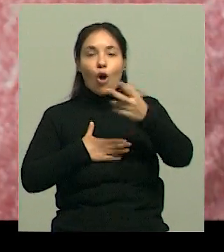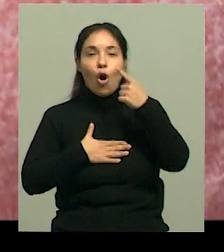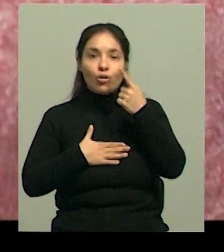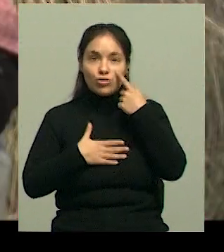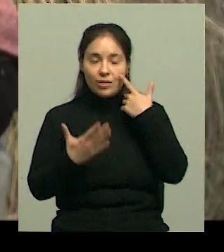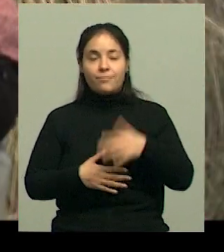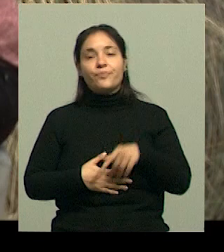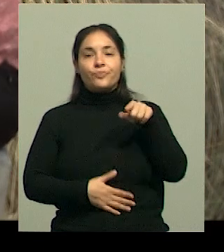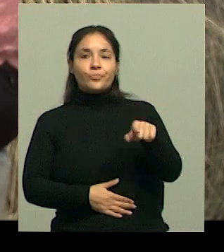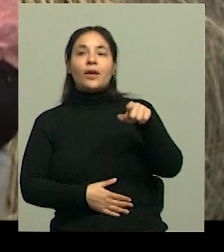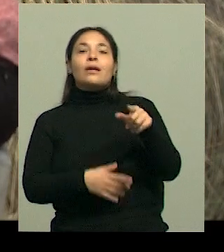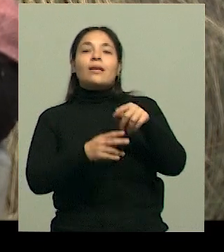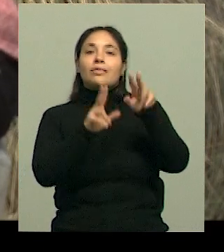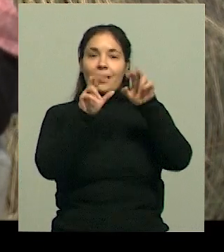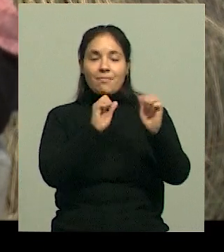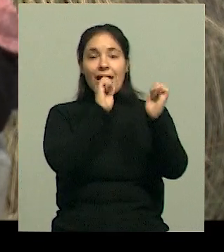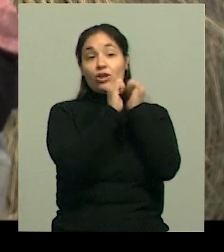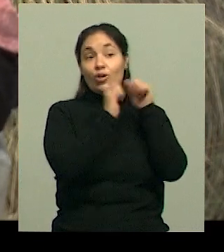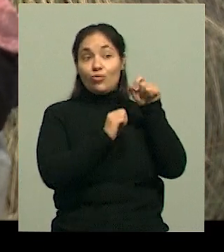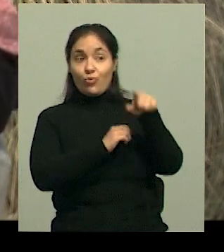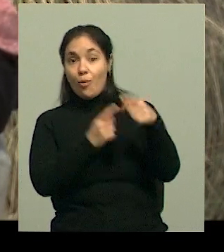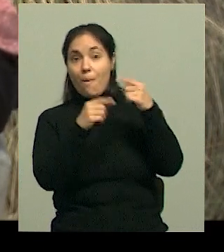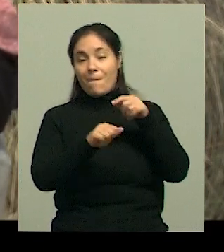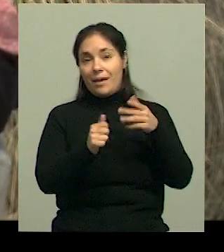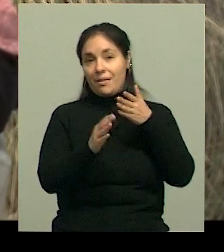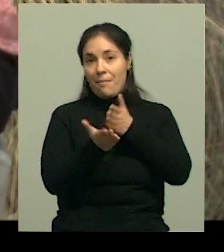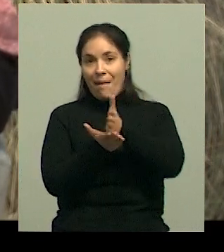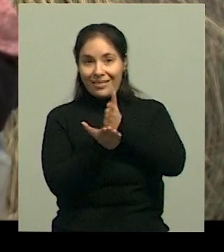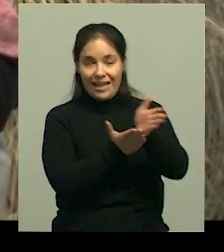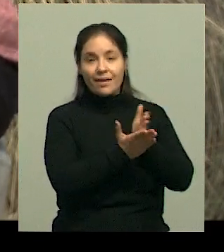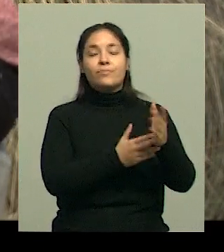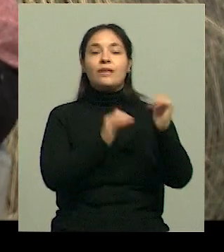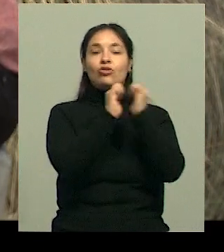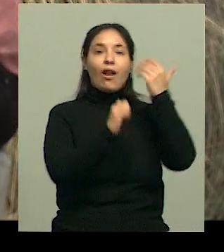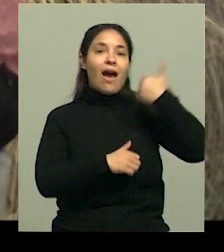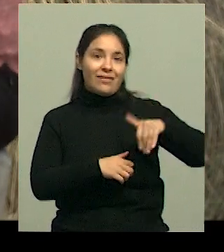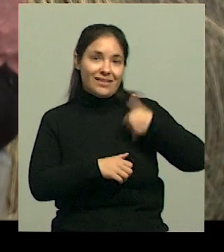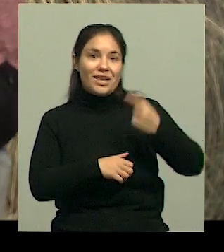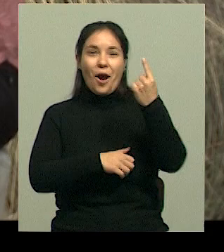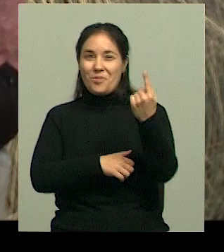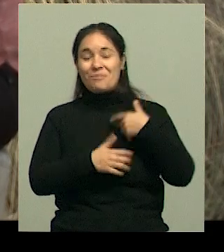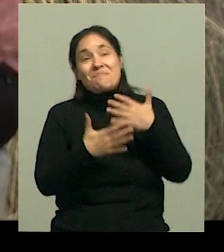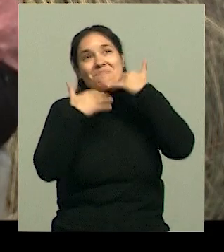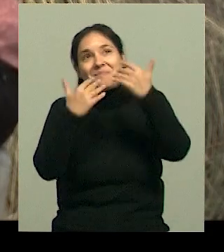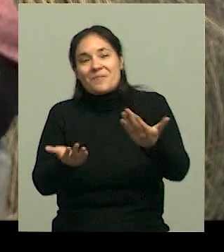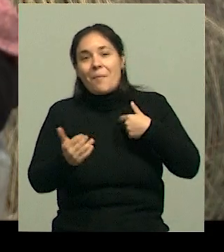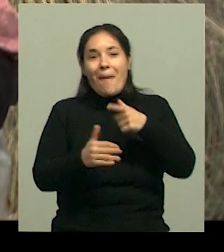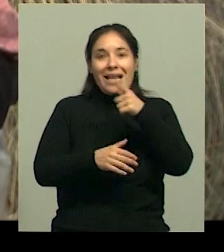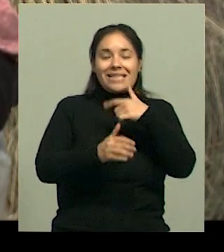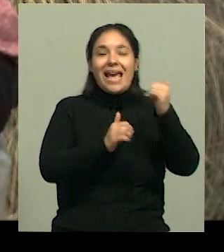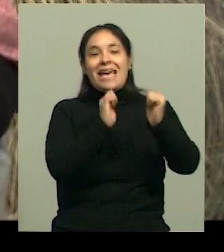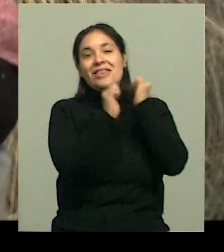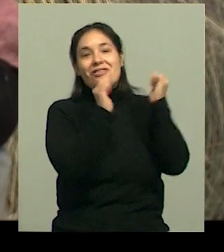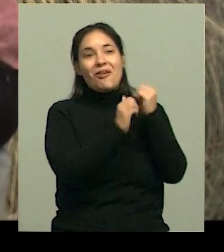como docente de la historia y sobre todo tu cátedra, que es Historia Argentina 1, ¿sí? No sé si porque cuántas historias las han dividido en